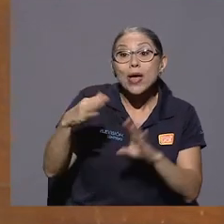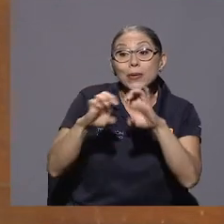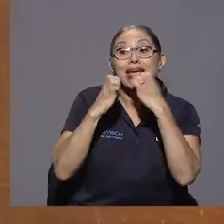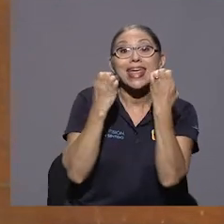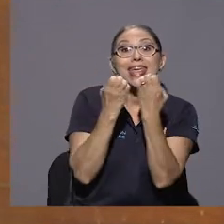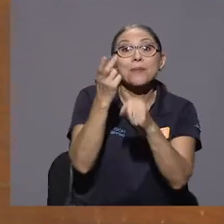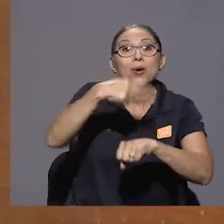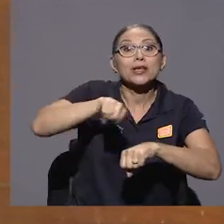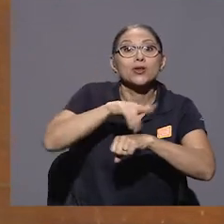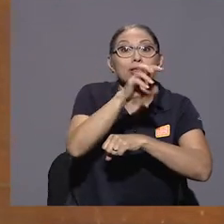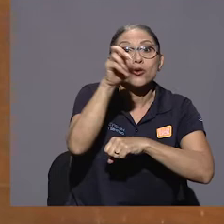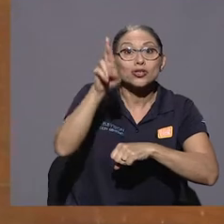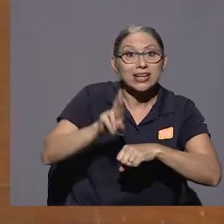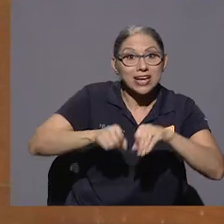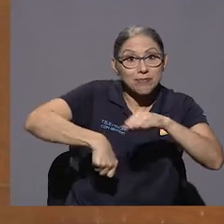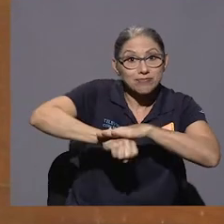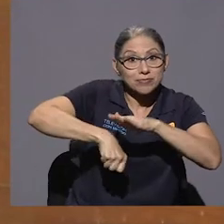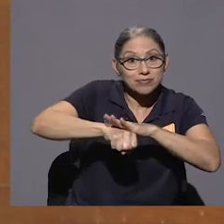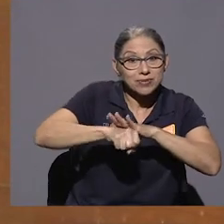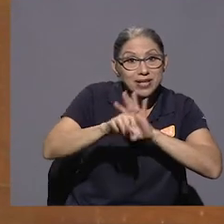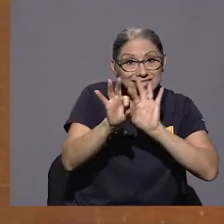Brasil, yo...